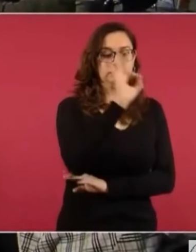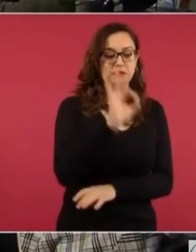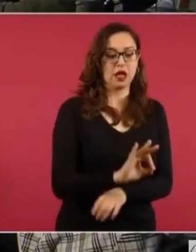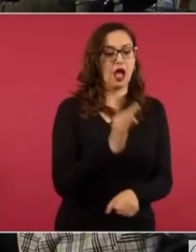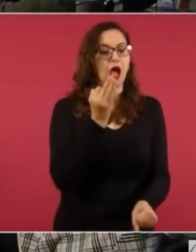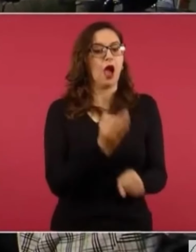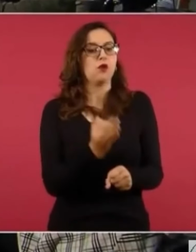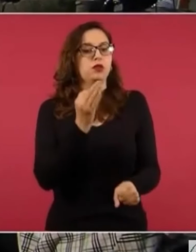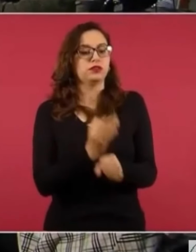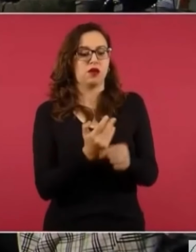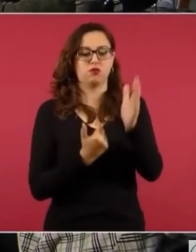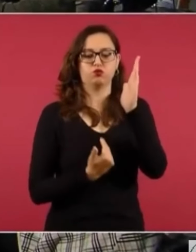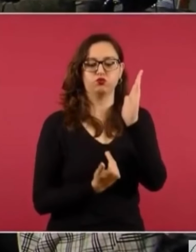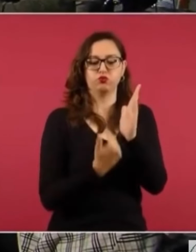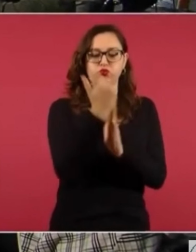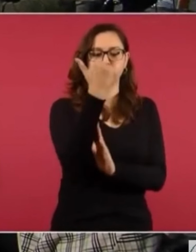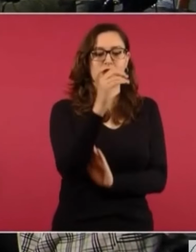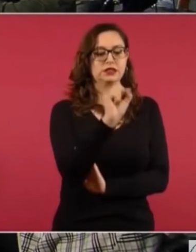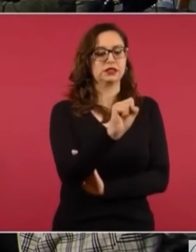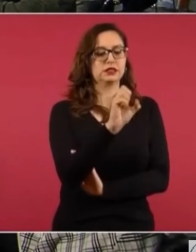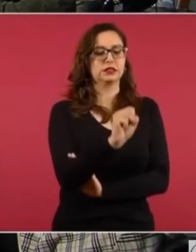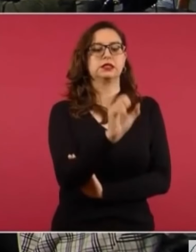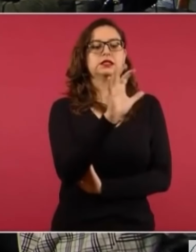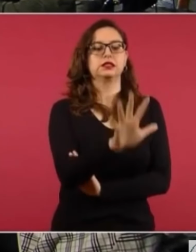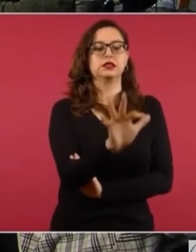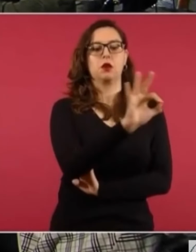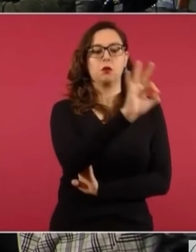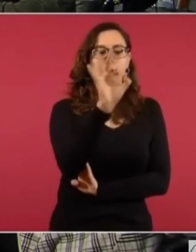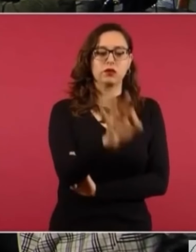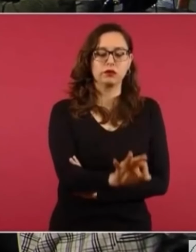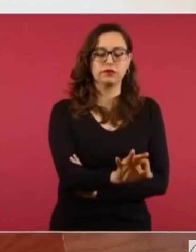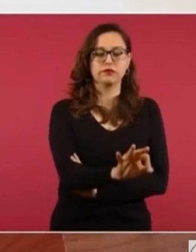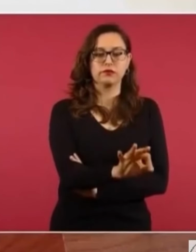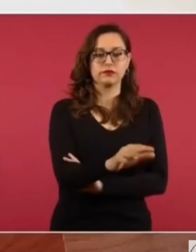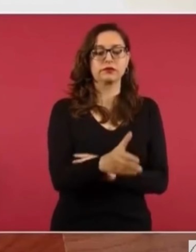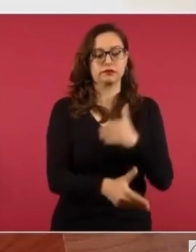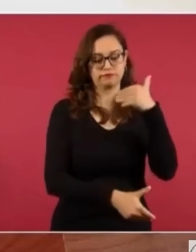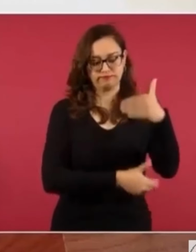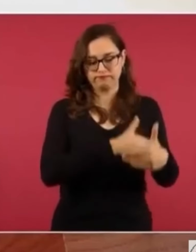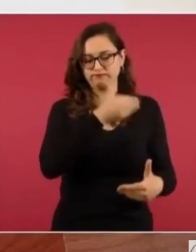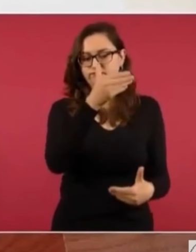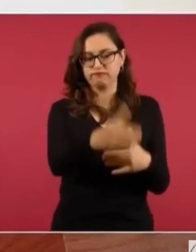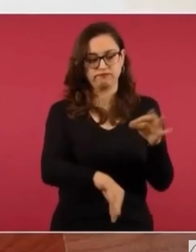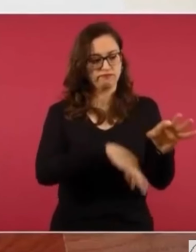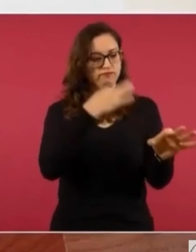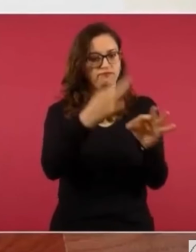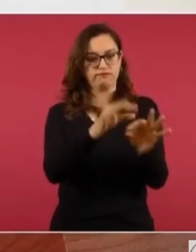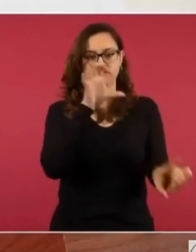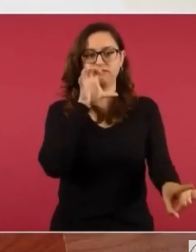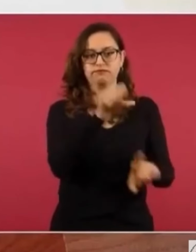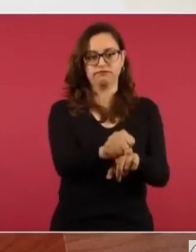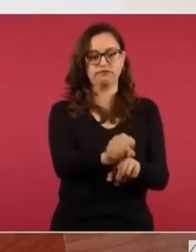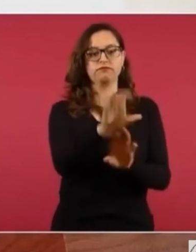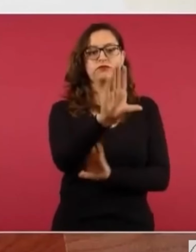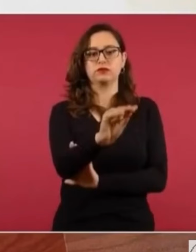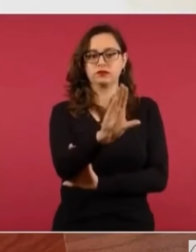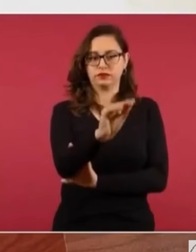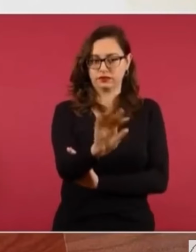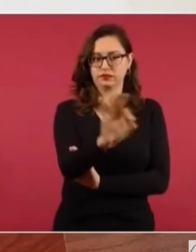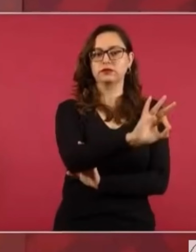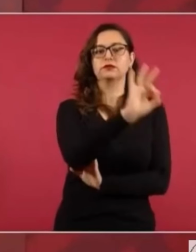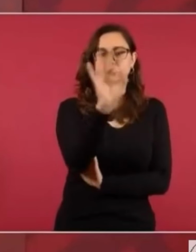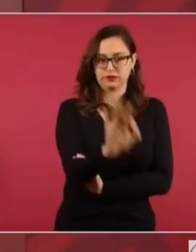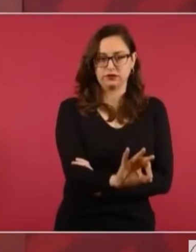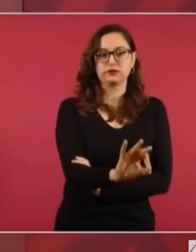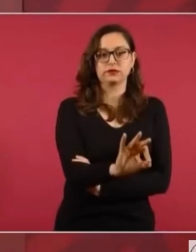en 65% y las vamos a llevar hasta el 90 por ciento